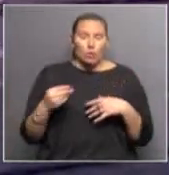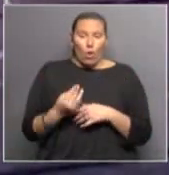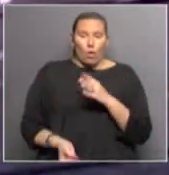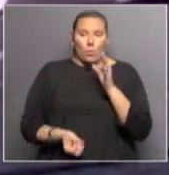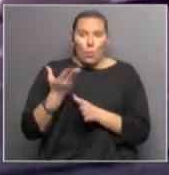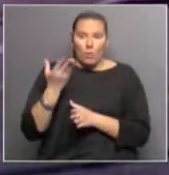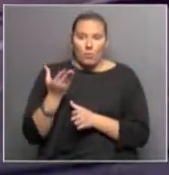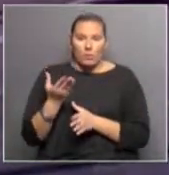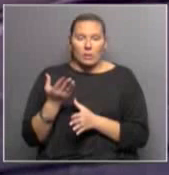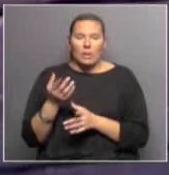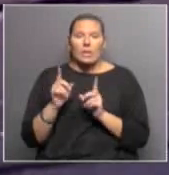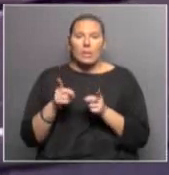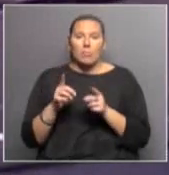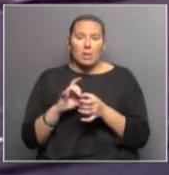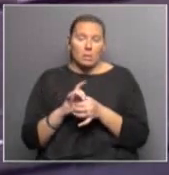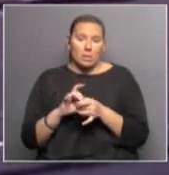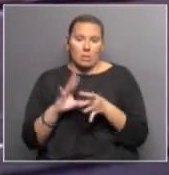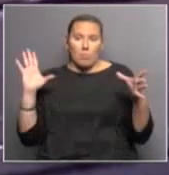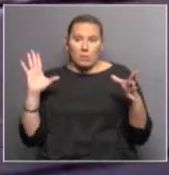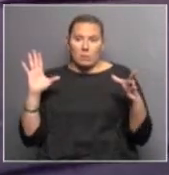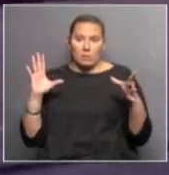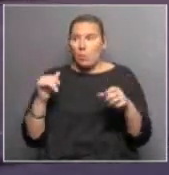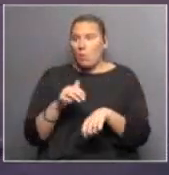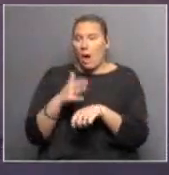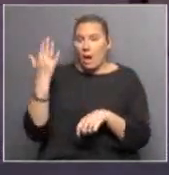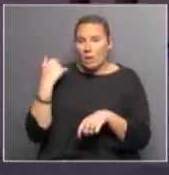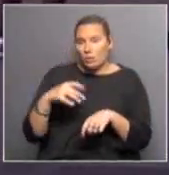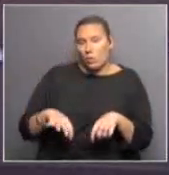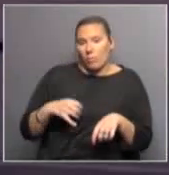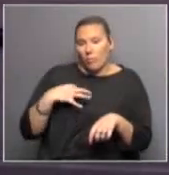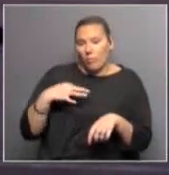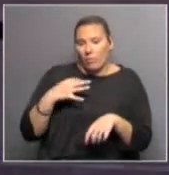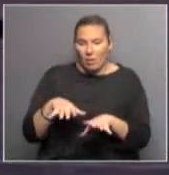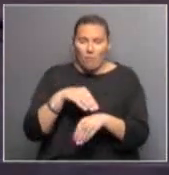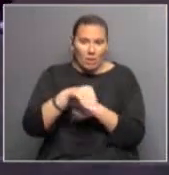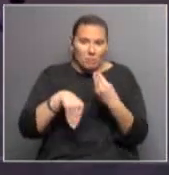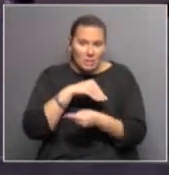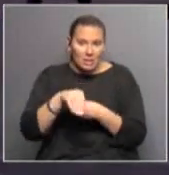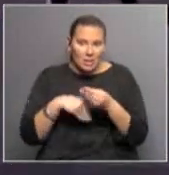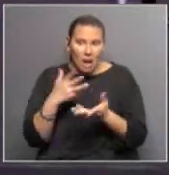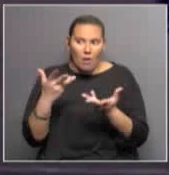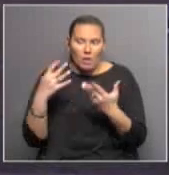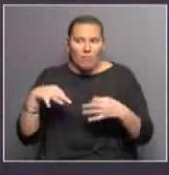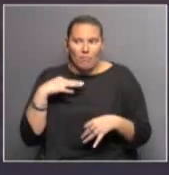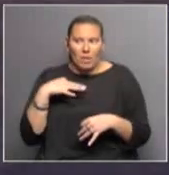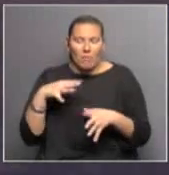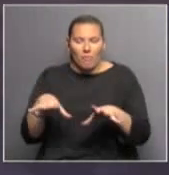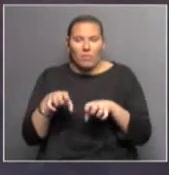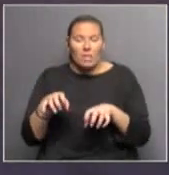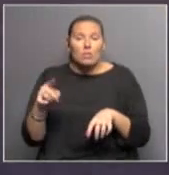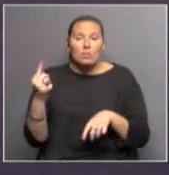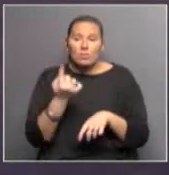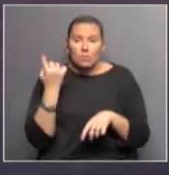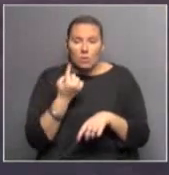nuevo y bueno, también me independizaba porque de cierta manera yo toda mi vida viví con mi familia y me iba a vivir sola. Y hoy en día